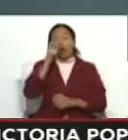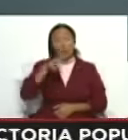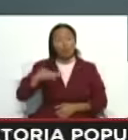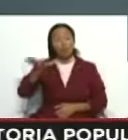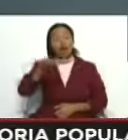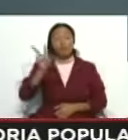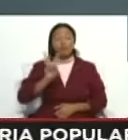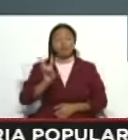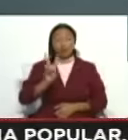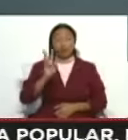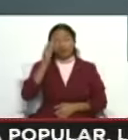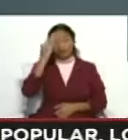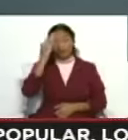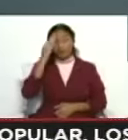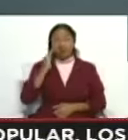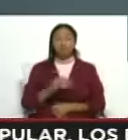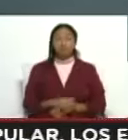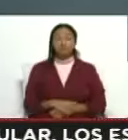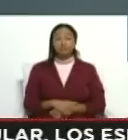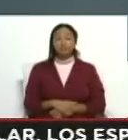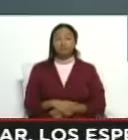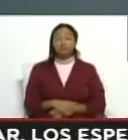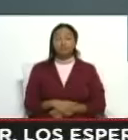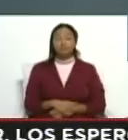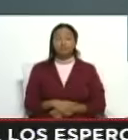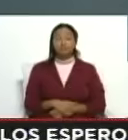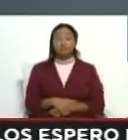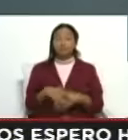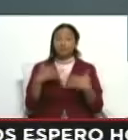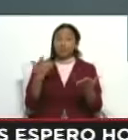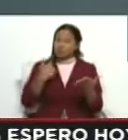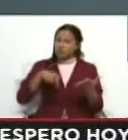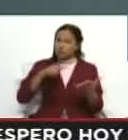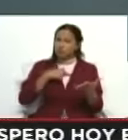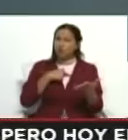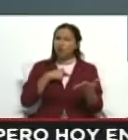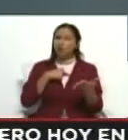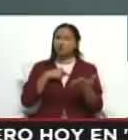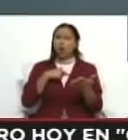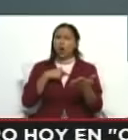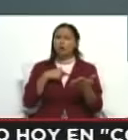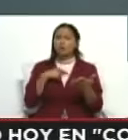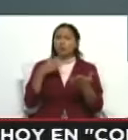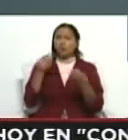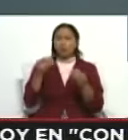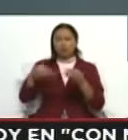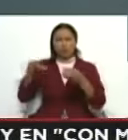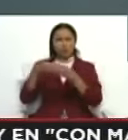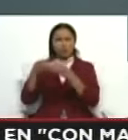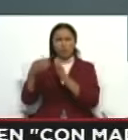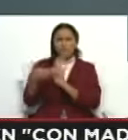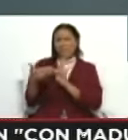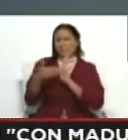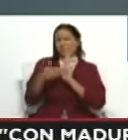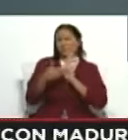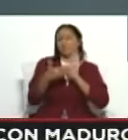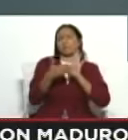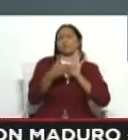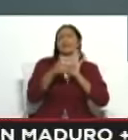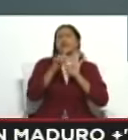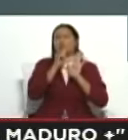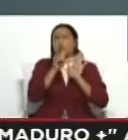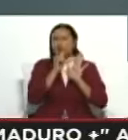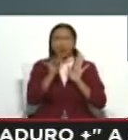Venezuela, que nos han sometido a un bombardeo de guerra sucia, de